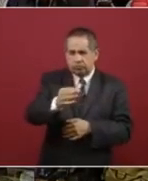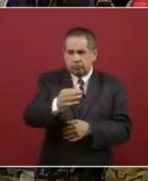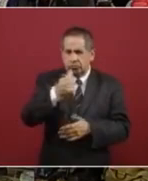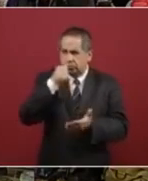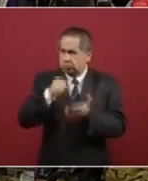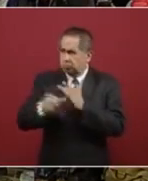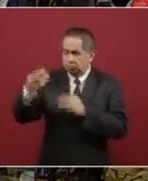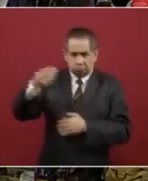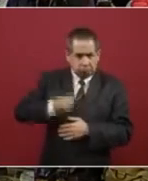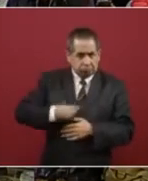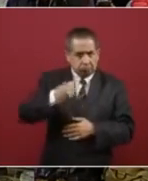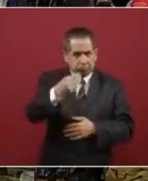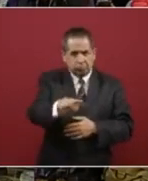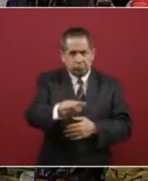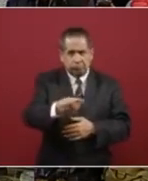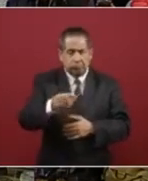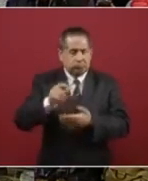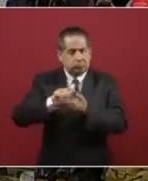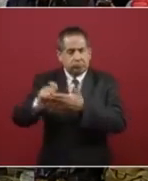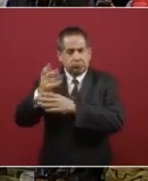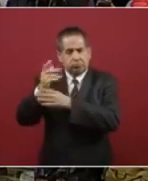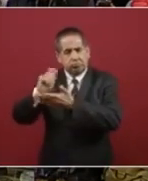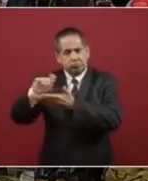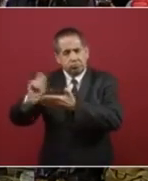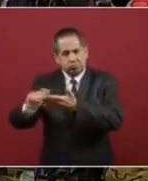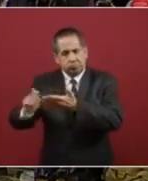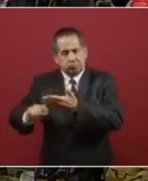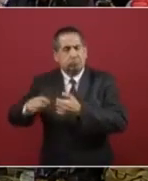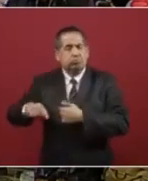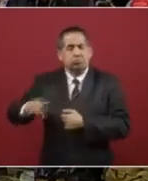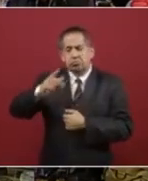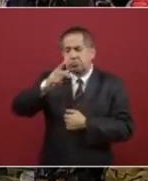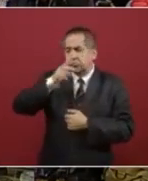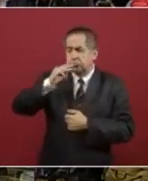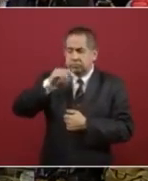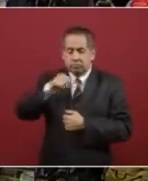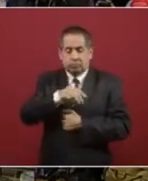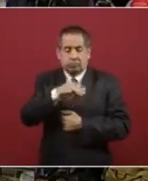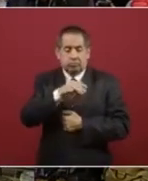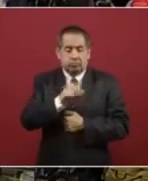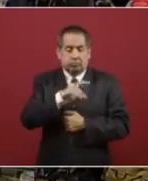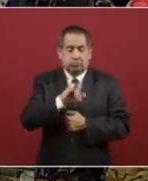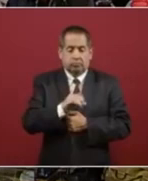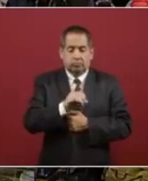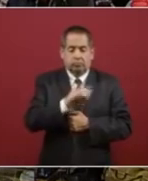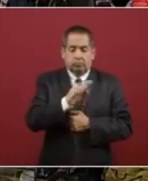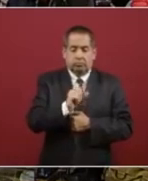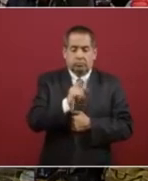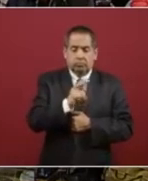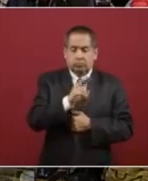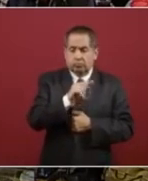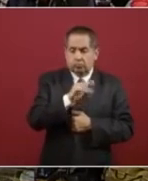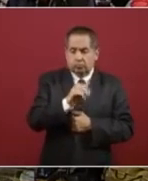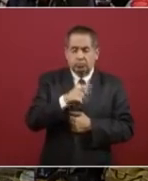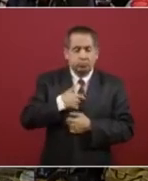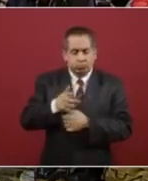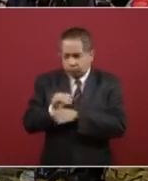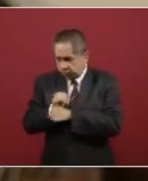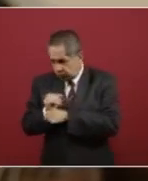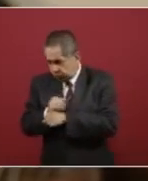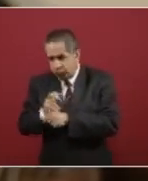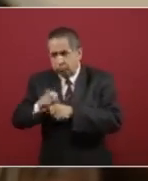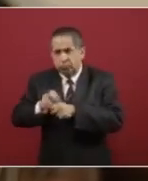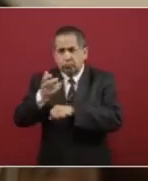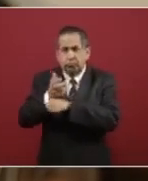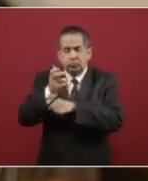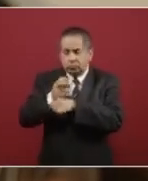carta que fue escrita por los padres de Mario Aburto. Yo he realizado una investigación en los Estados